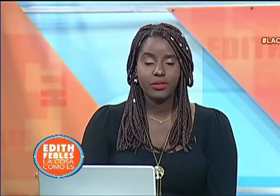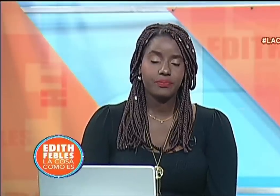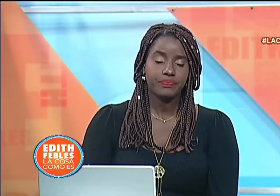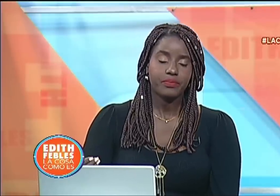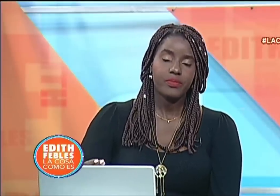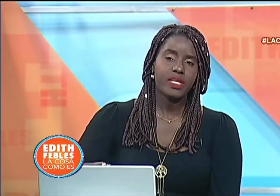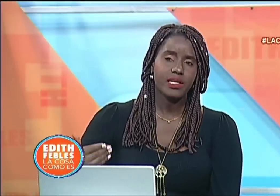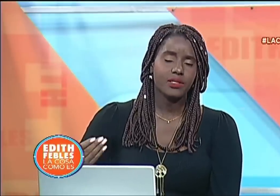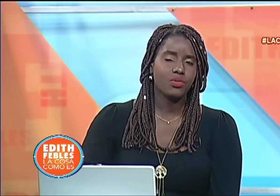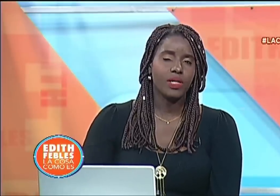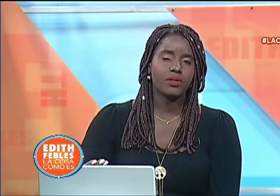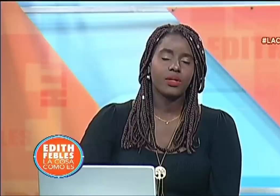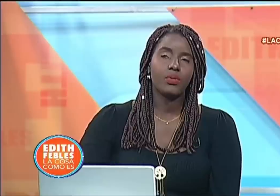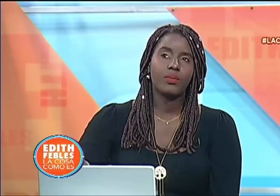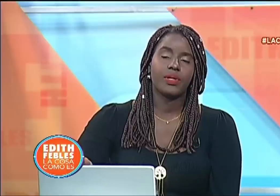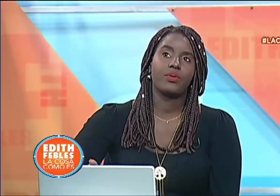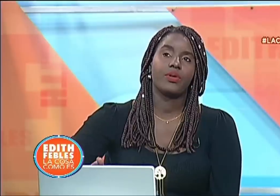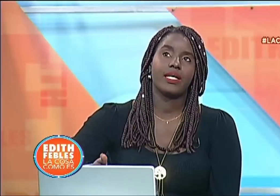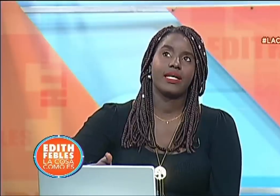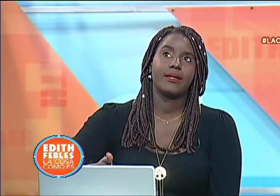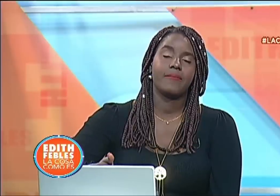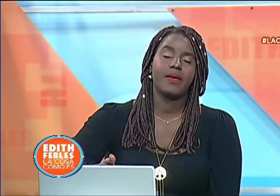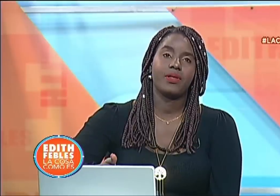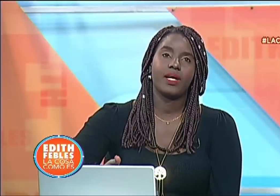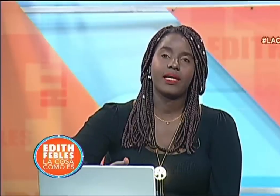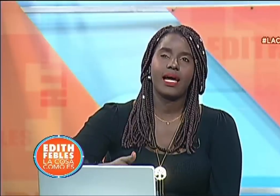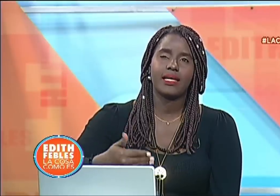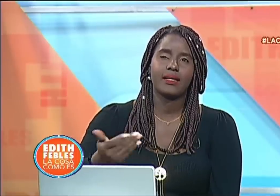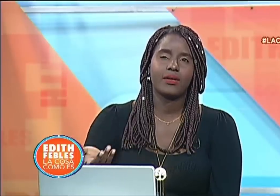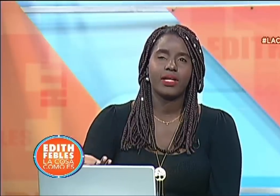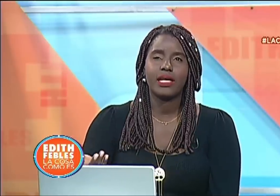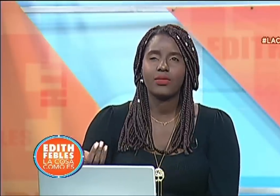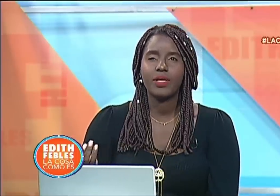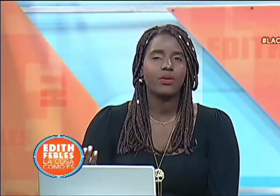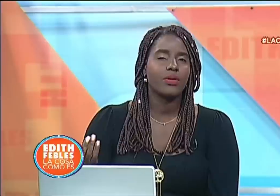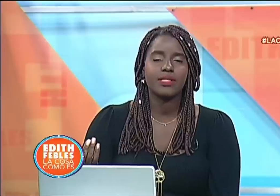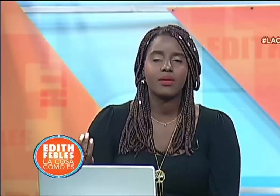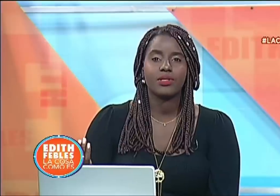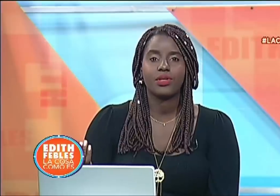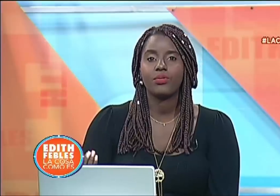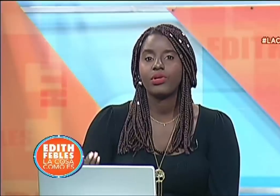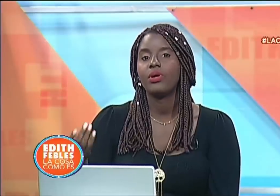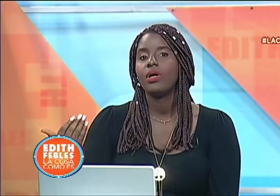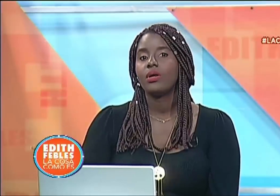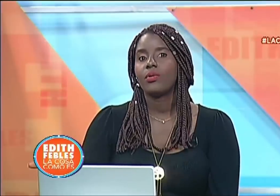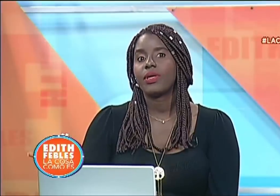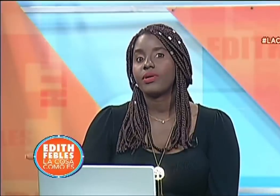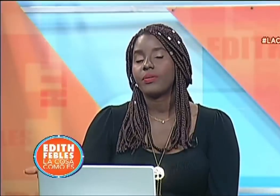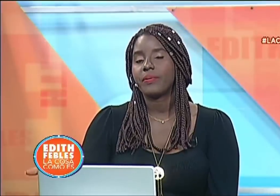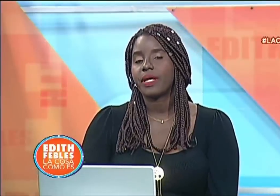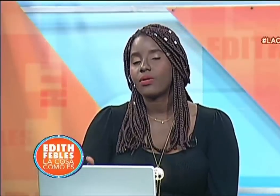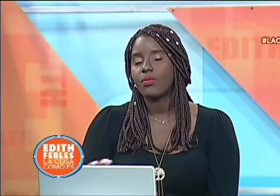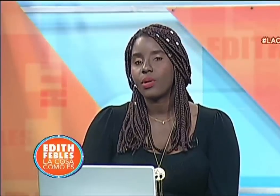adelantó, que es un 4 de julio, pero debido a que cae, creo que era domingo, iba a ser 4 de julio, lo movieron